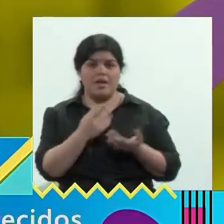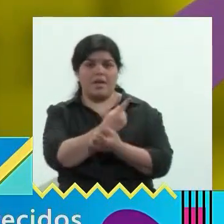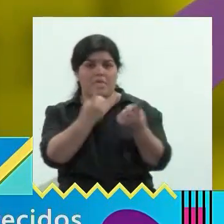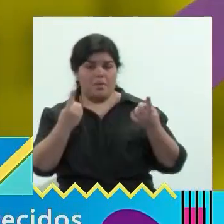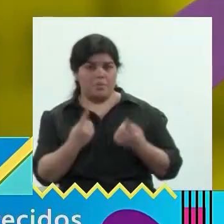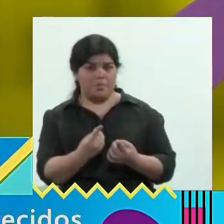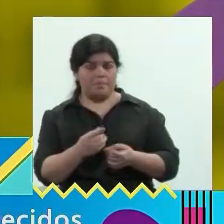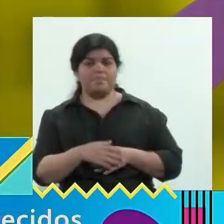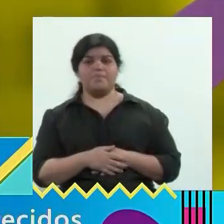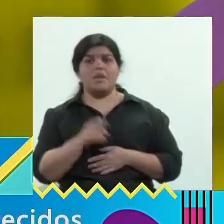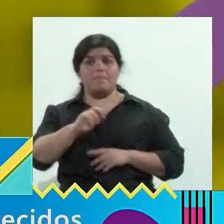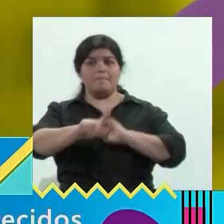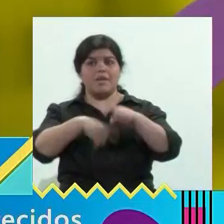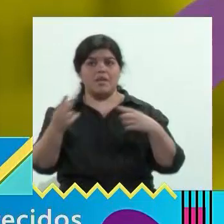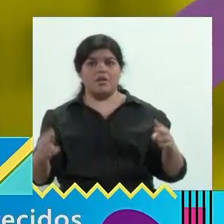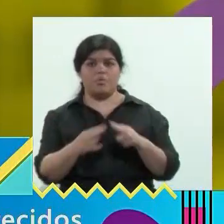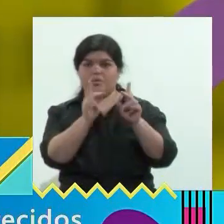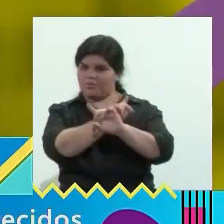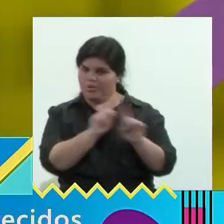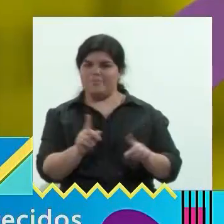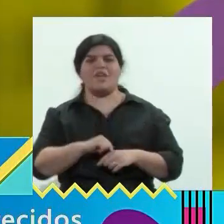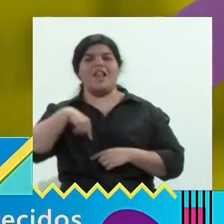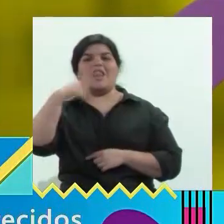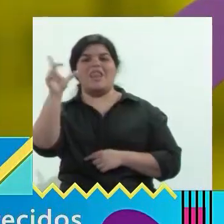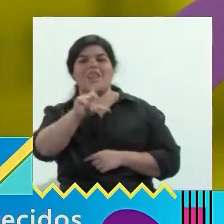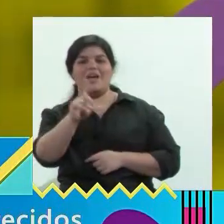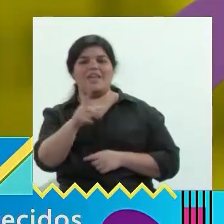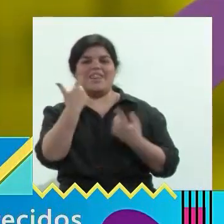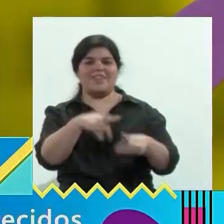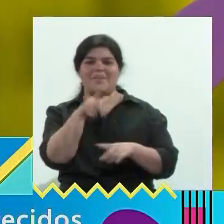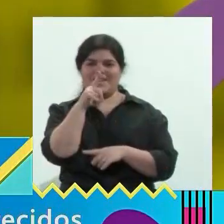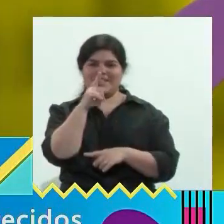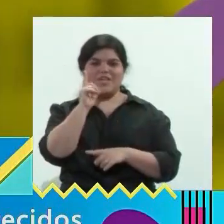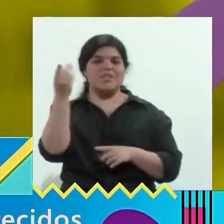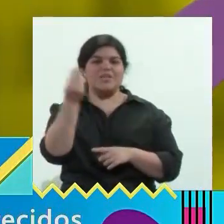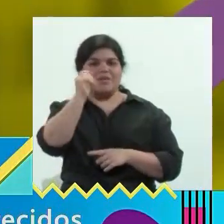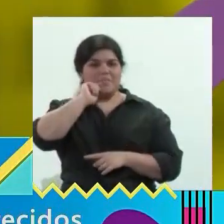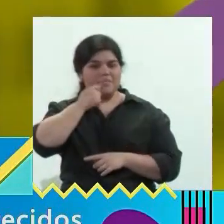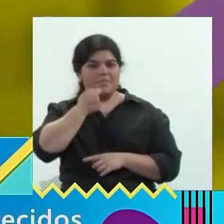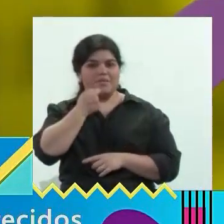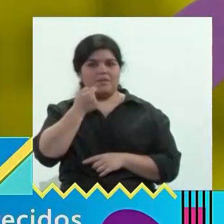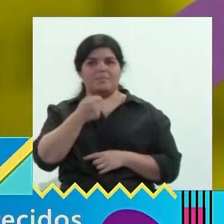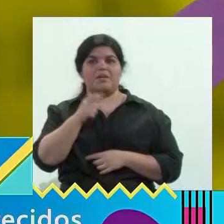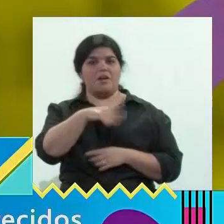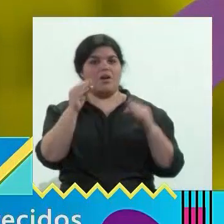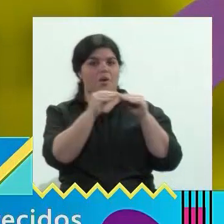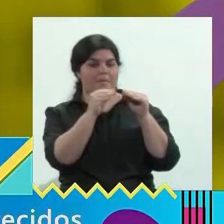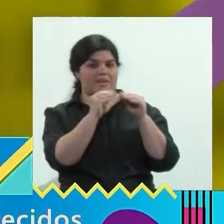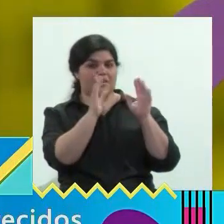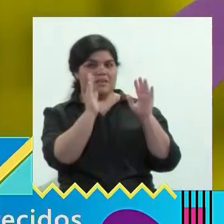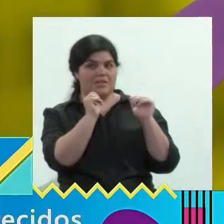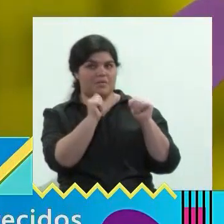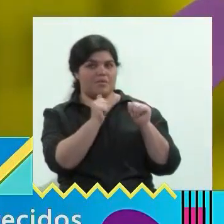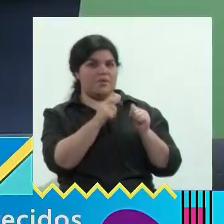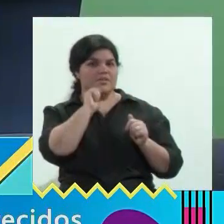Nos vamos a encontrar mañana, no, el lunes, en un nuevo Distintos Parecidos. Buen fin de semana para todos. Saludo a mi compañera también, Caro.